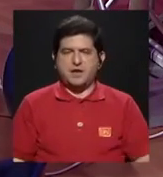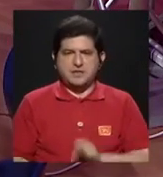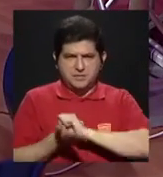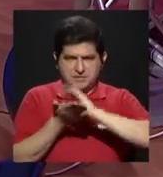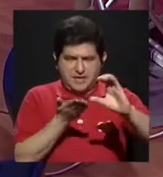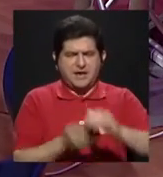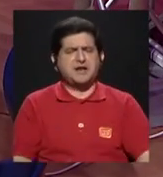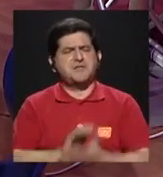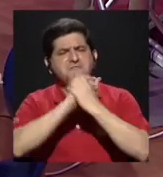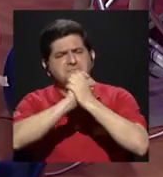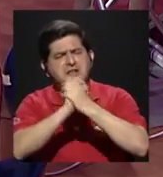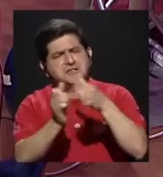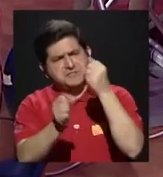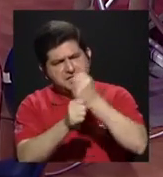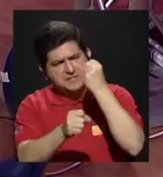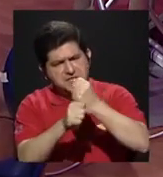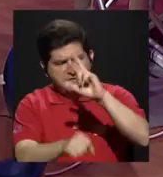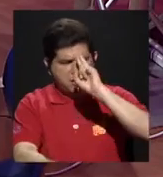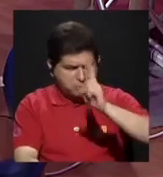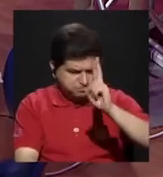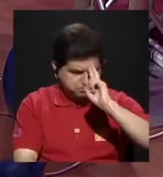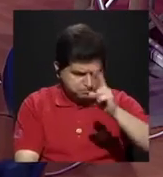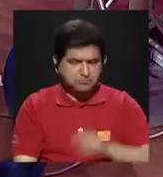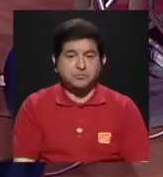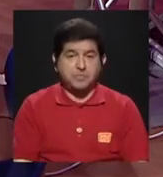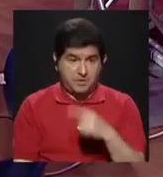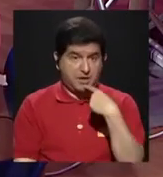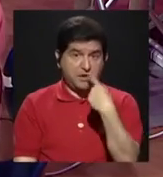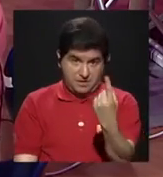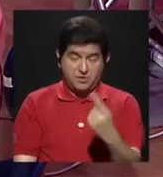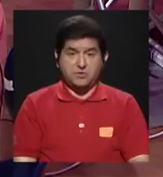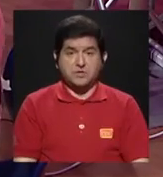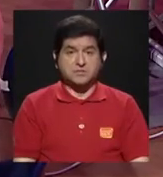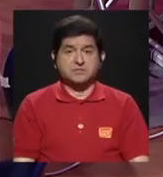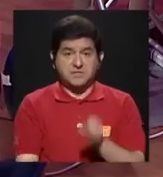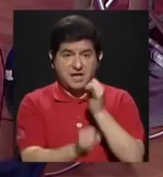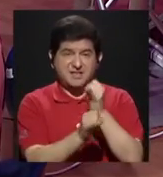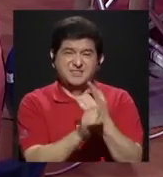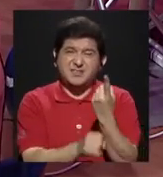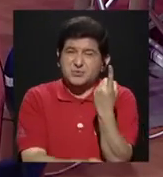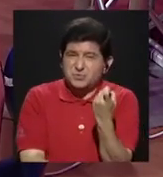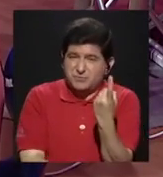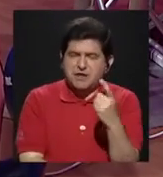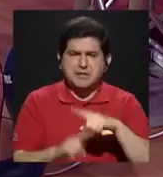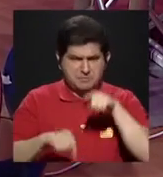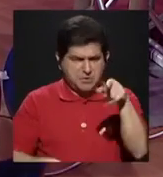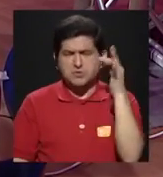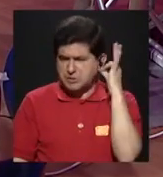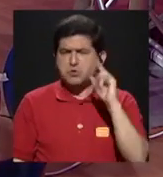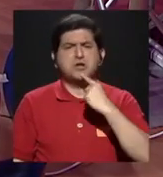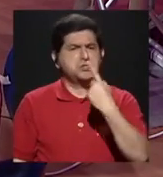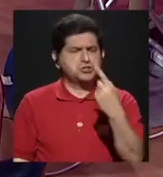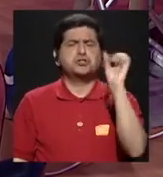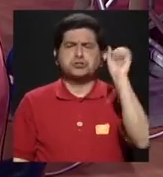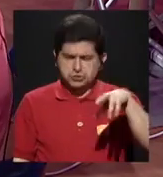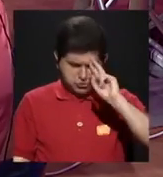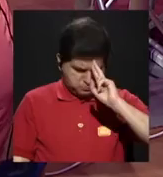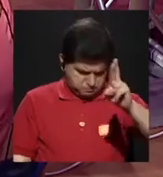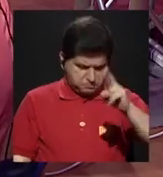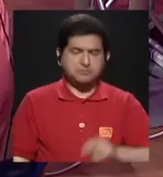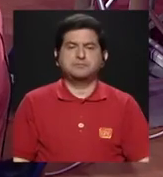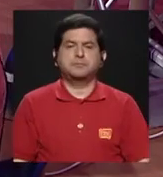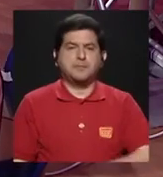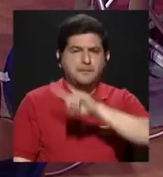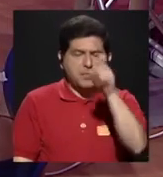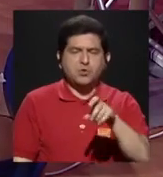este emprendimiento. Digno de reconocer, doña Raquel lo reconoce, si las instituciones todavía les falta, Raquel sí lo reconoce. Muchas gracias, doña Raquel. Pregunta